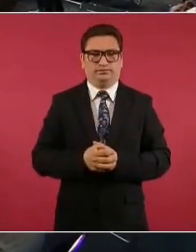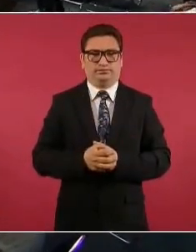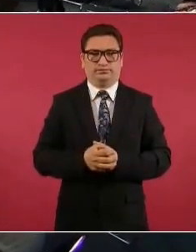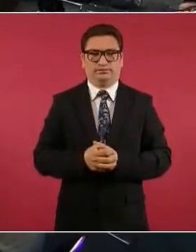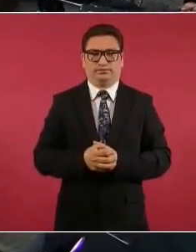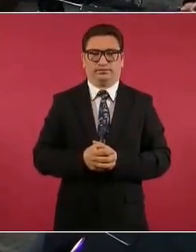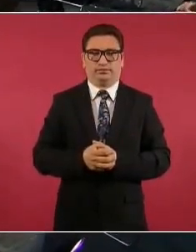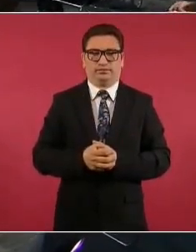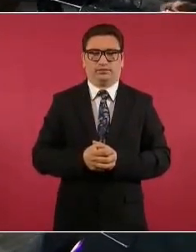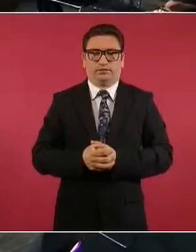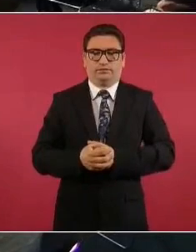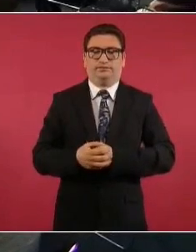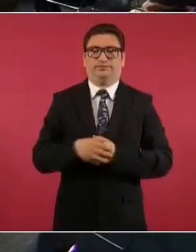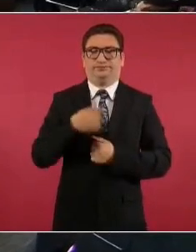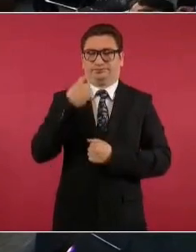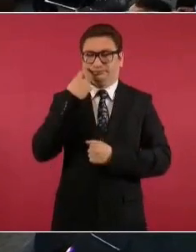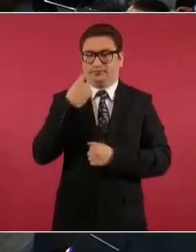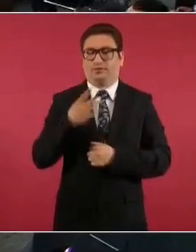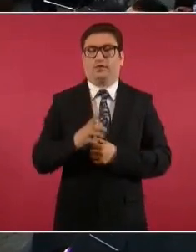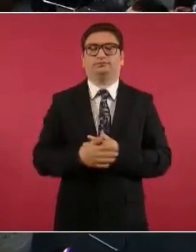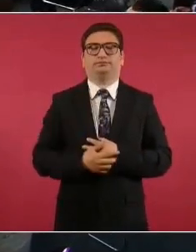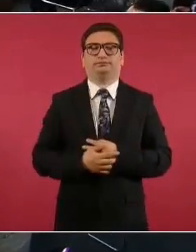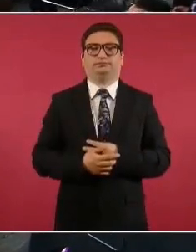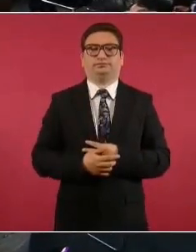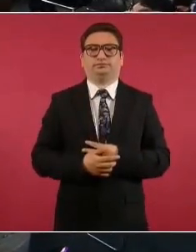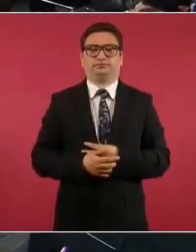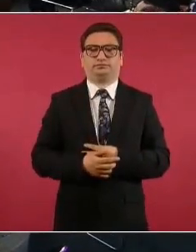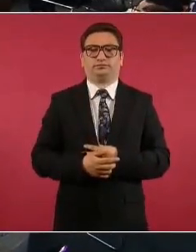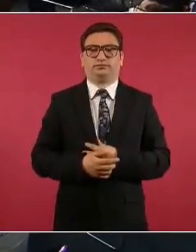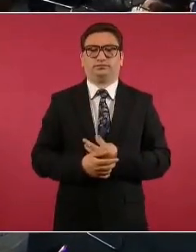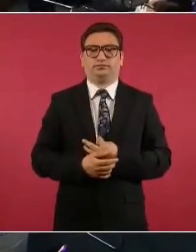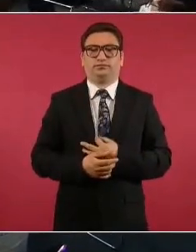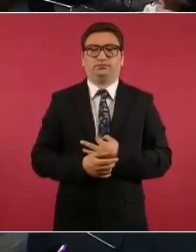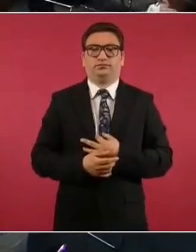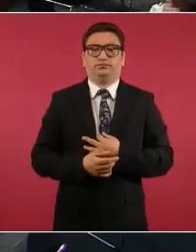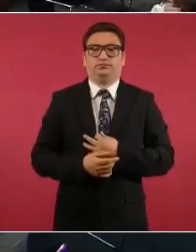mira, es visión, ¿no? Es